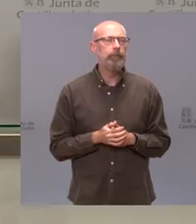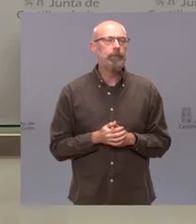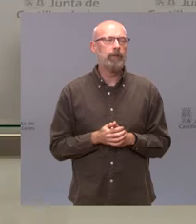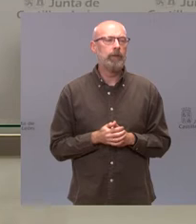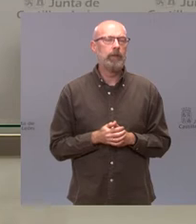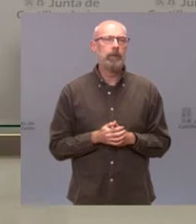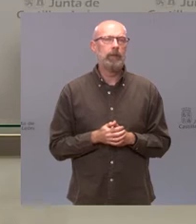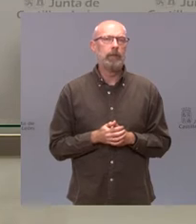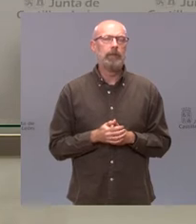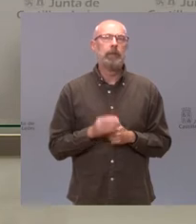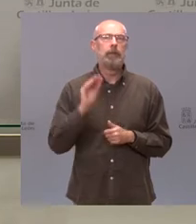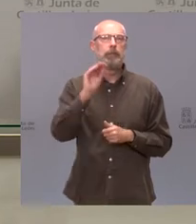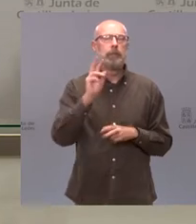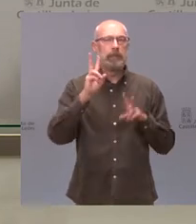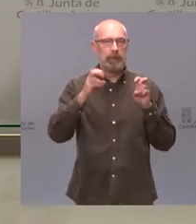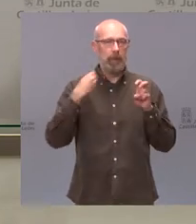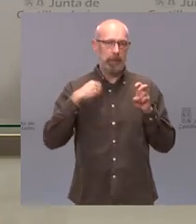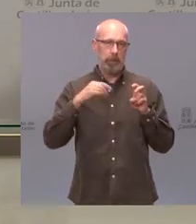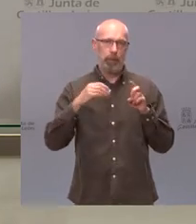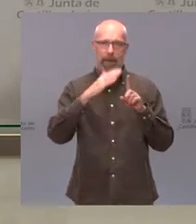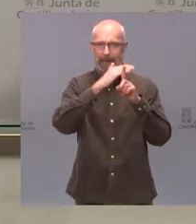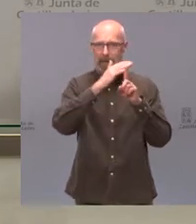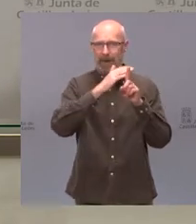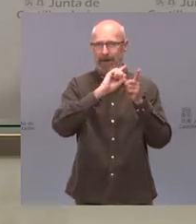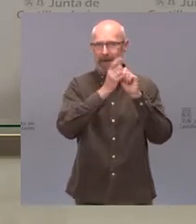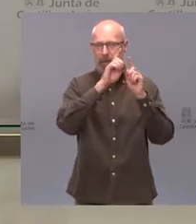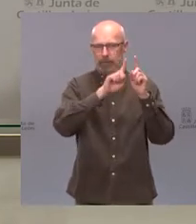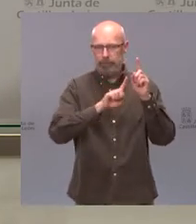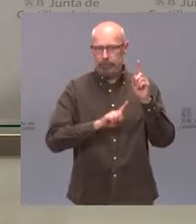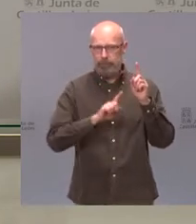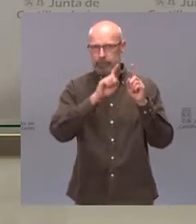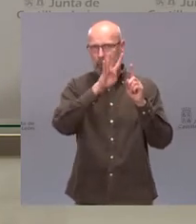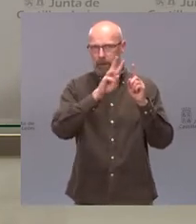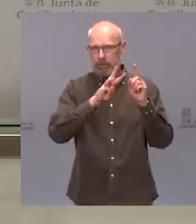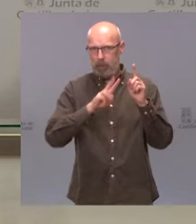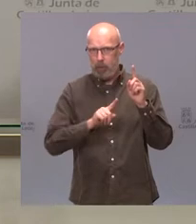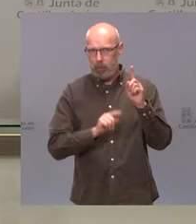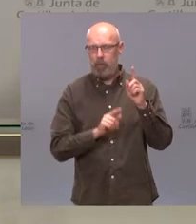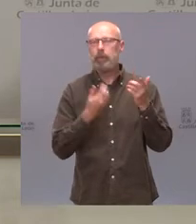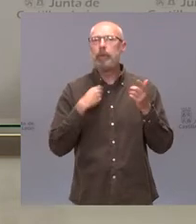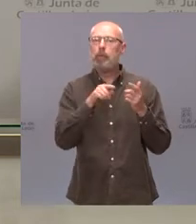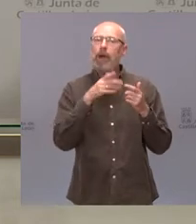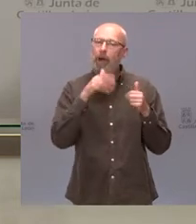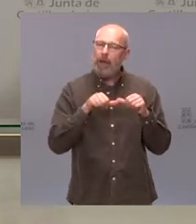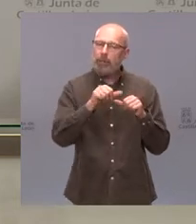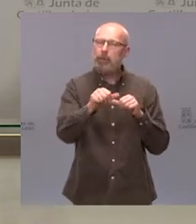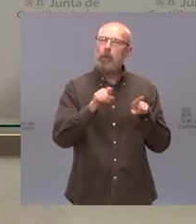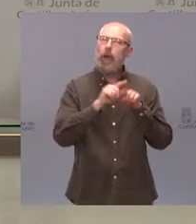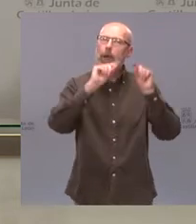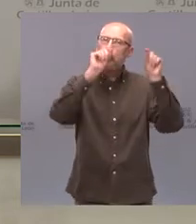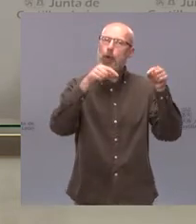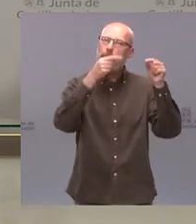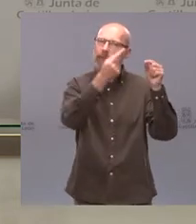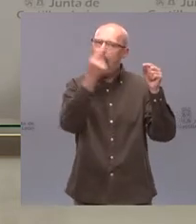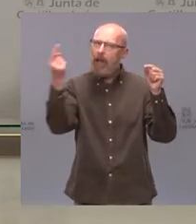Para afrontar la desescalada, ¿a partir de ahora va a ser por provincias o se va a tomar la comunidad autónoma como se ha hecho